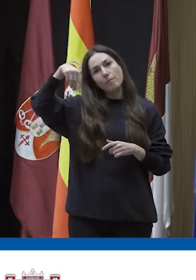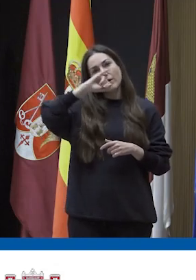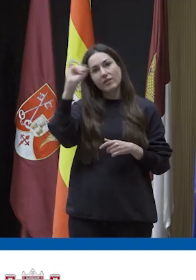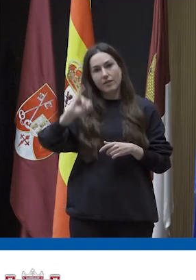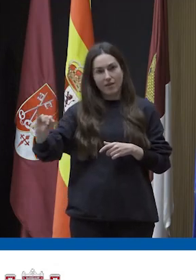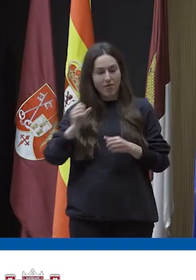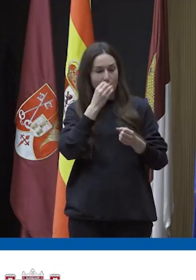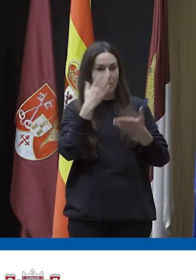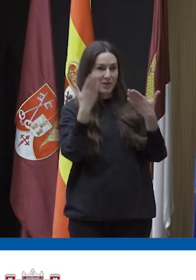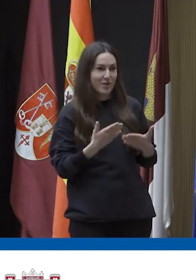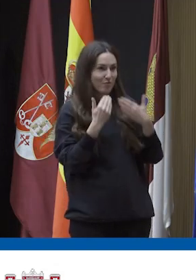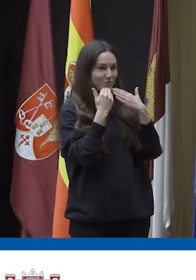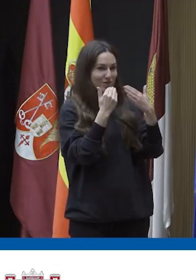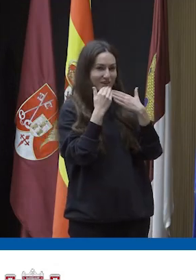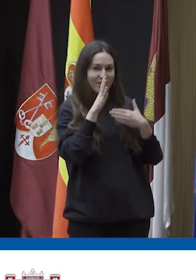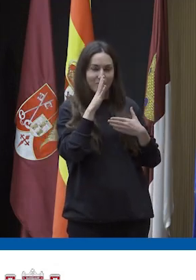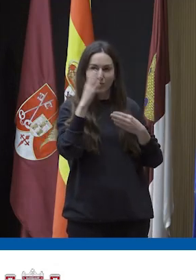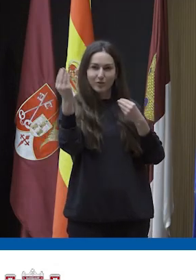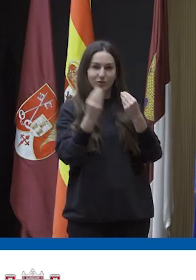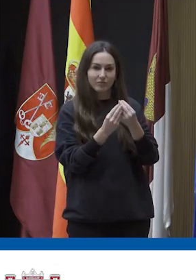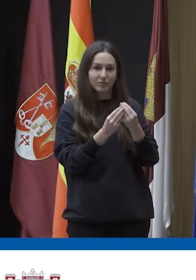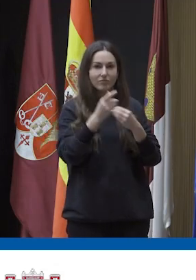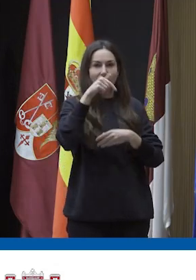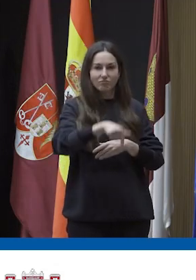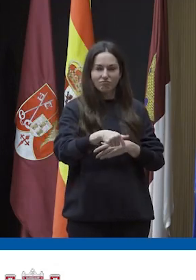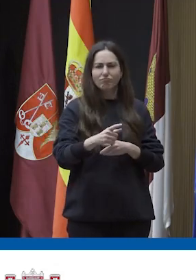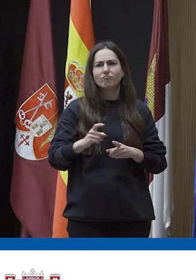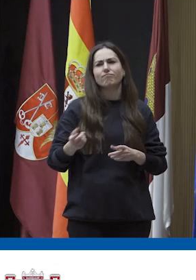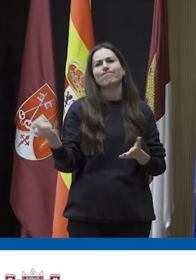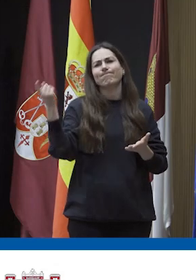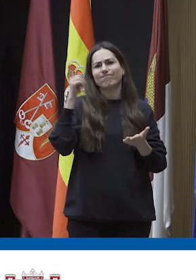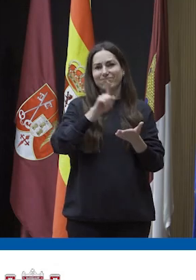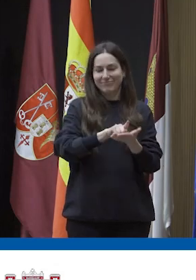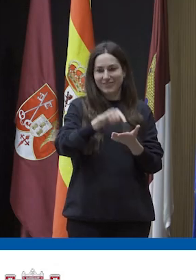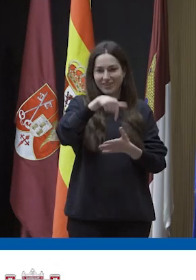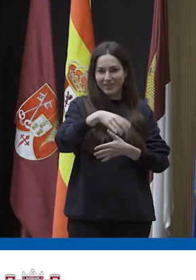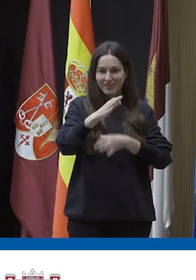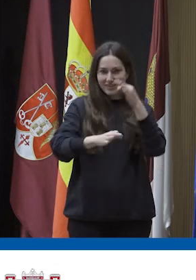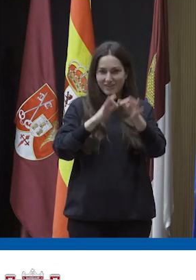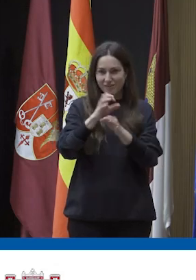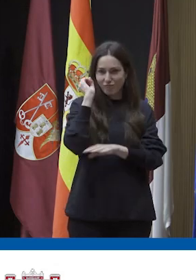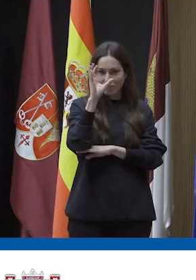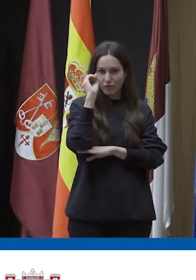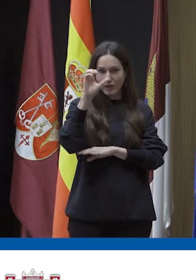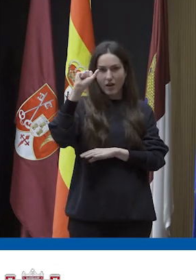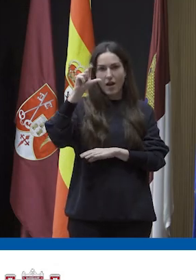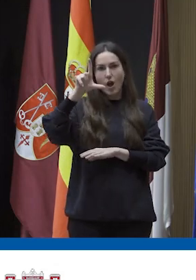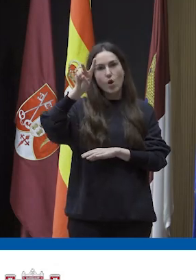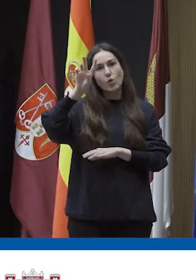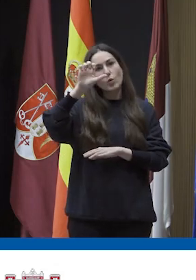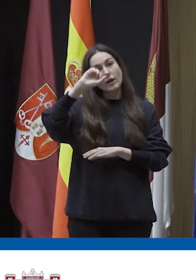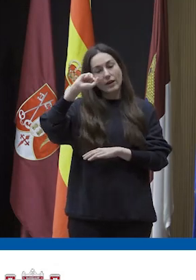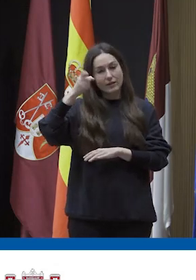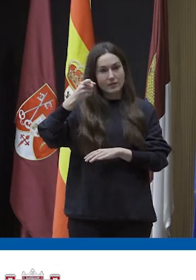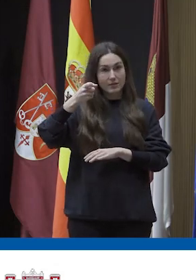gracias por acompañarnos de nuevo, una vez más, aquí en este ciclo de conferencias con Aluex. Y con él